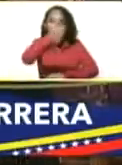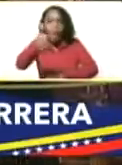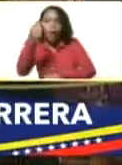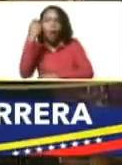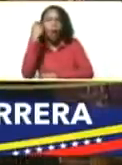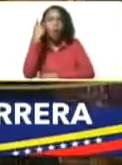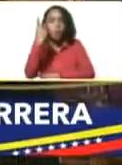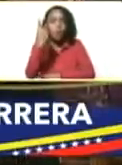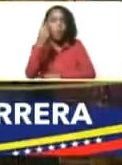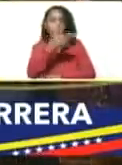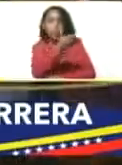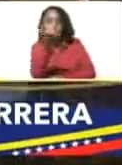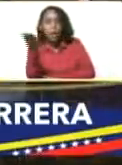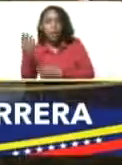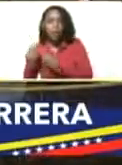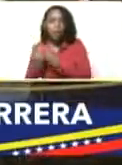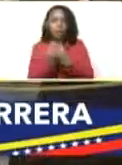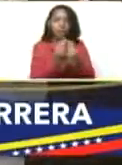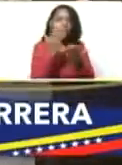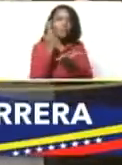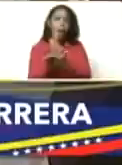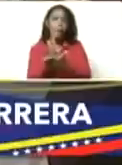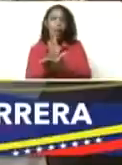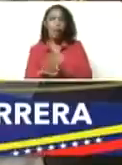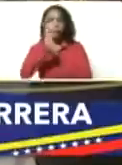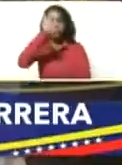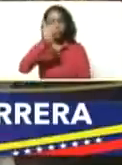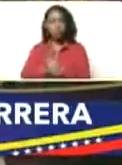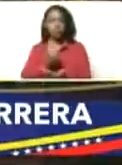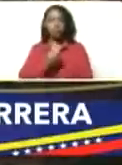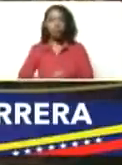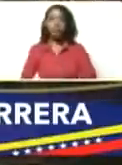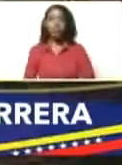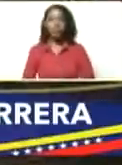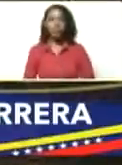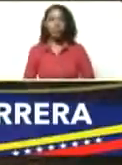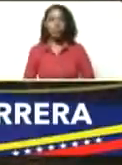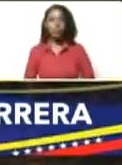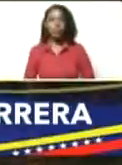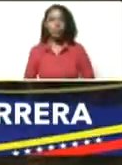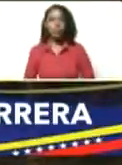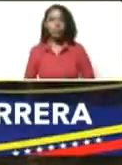de ustedes y les acompañe siempre. Amén.